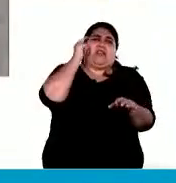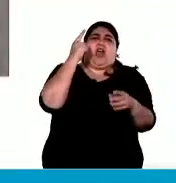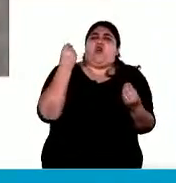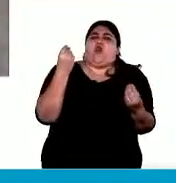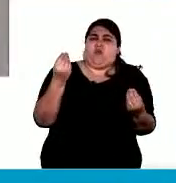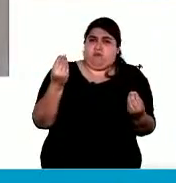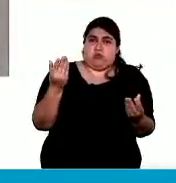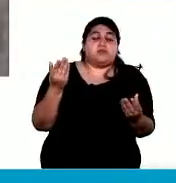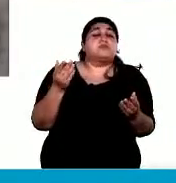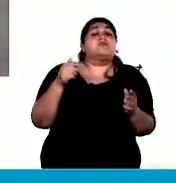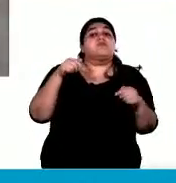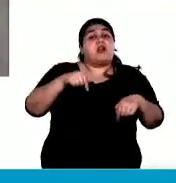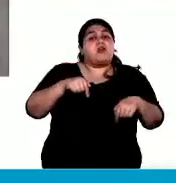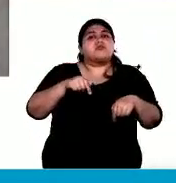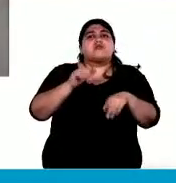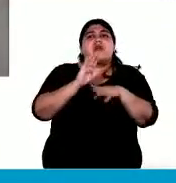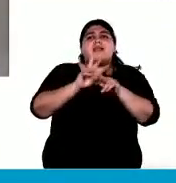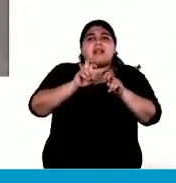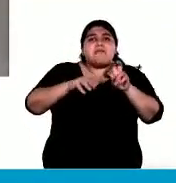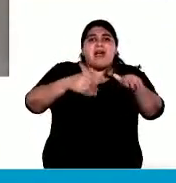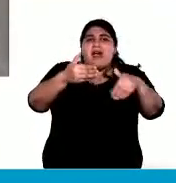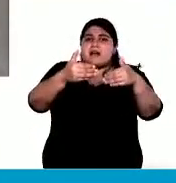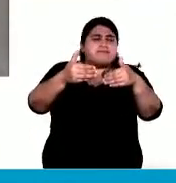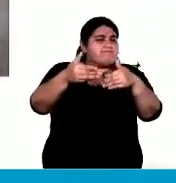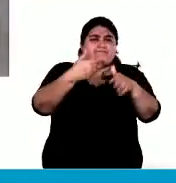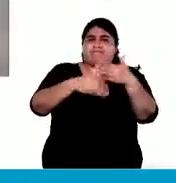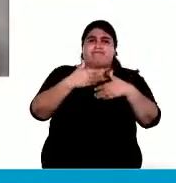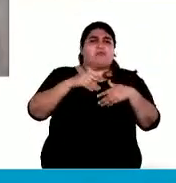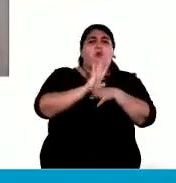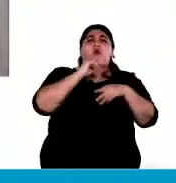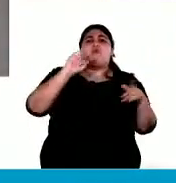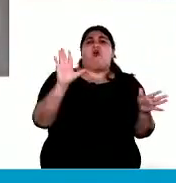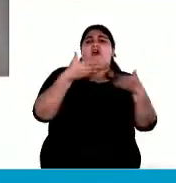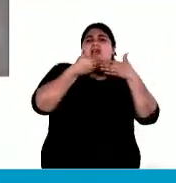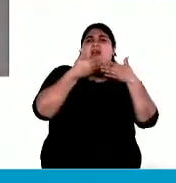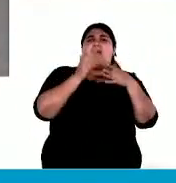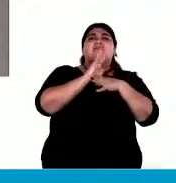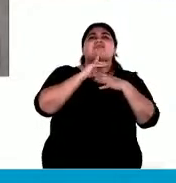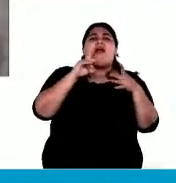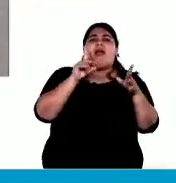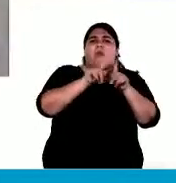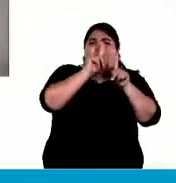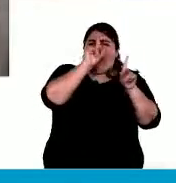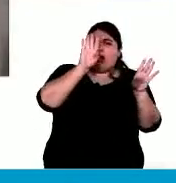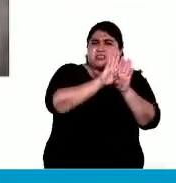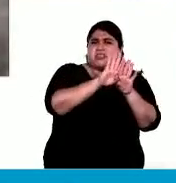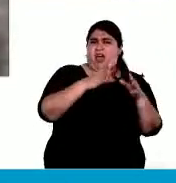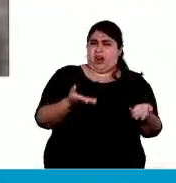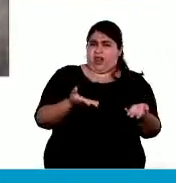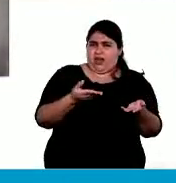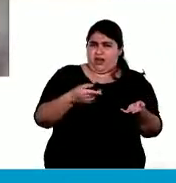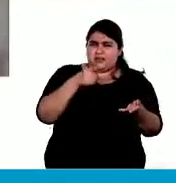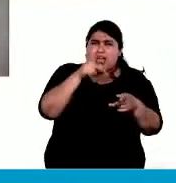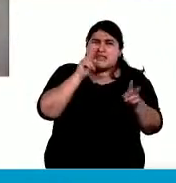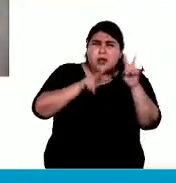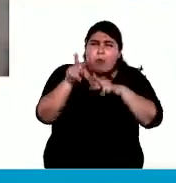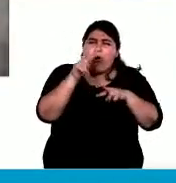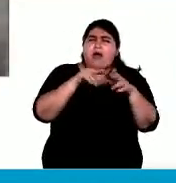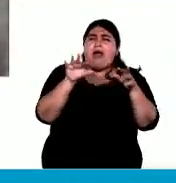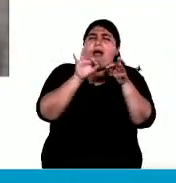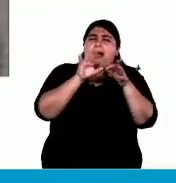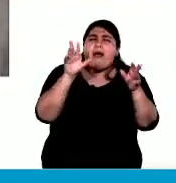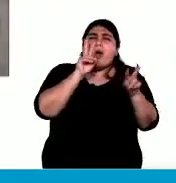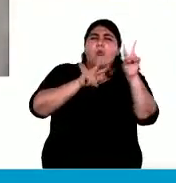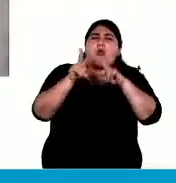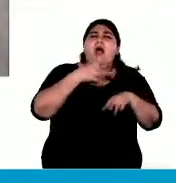porque están retrocediendo en materia de derechos y libertades. Por eso me indigna su creación, me indigna la búsqueda de la censura y la búsqueda de una